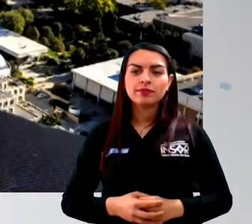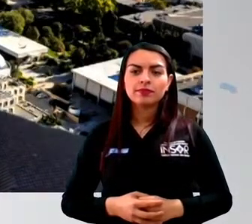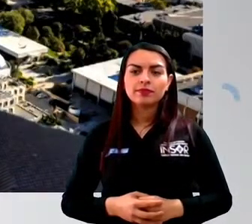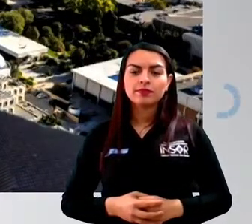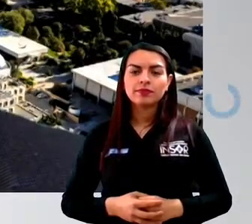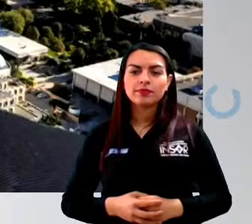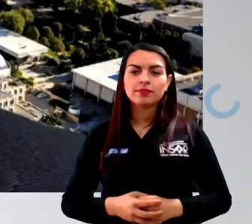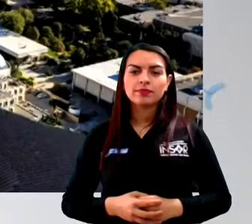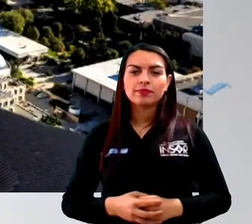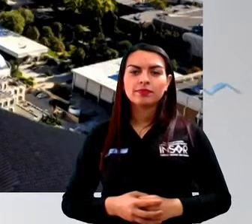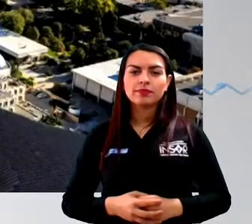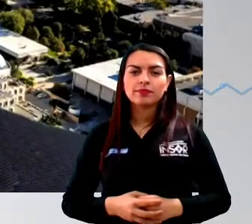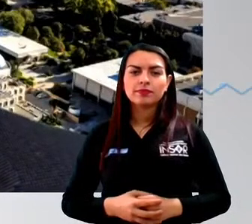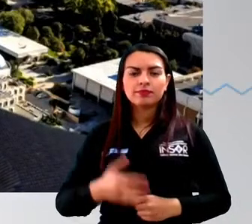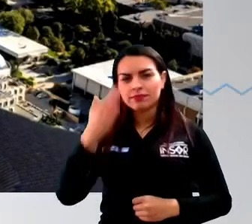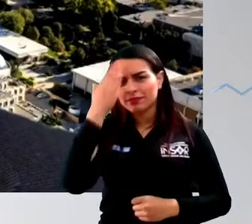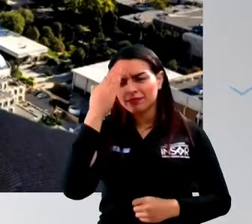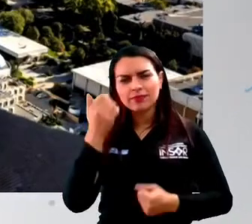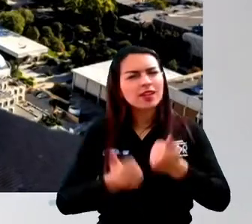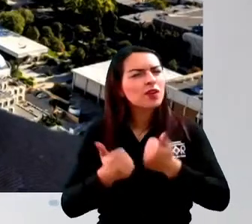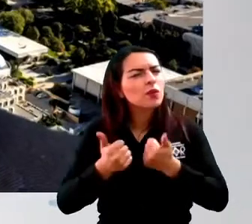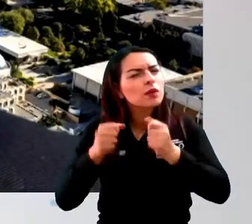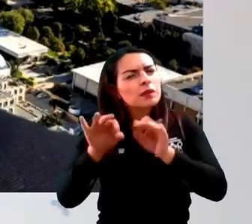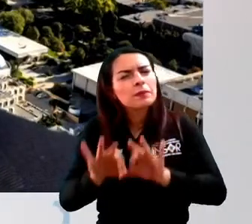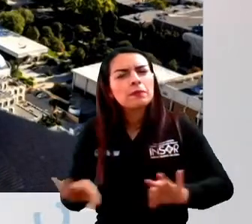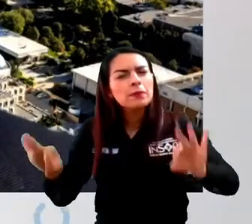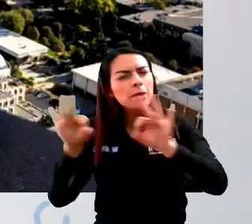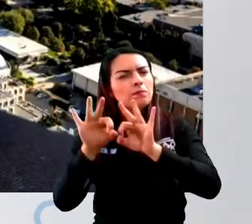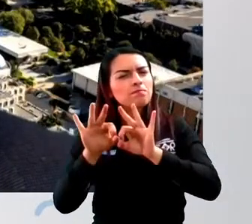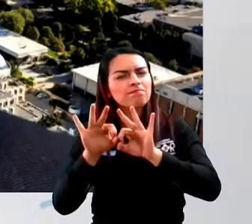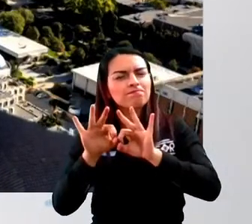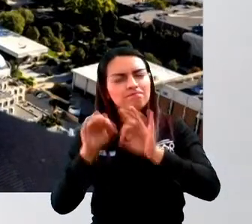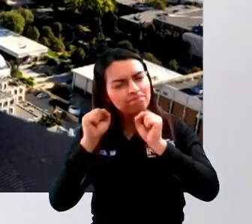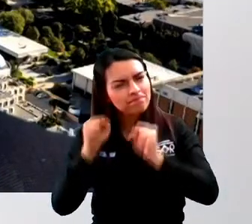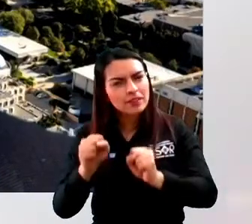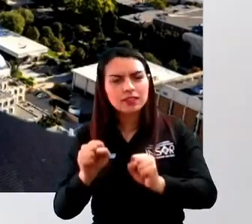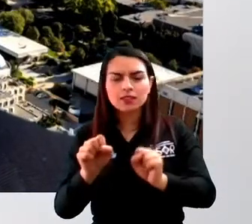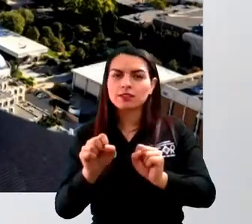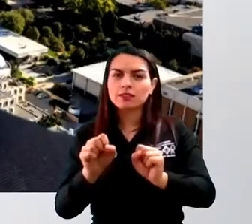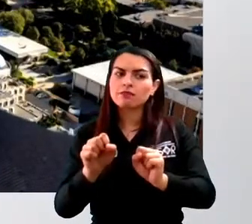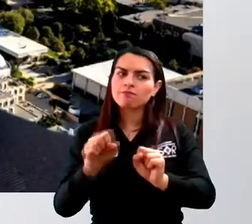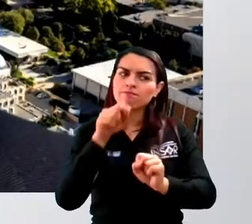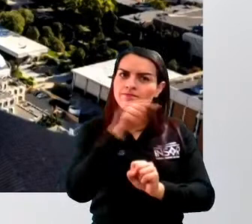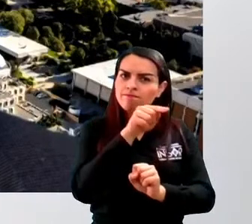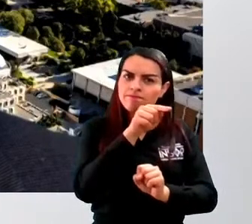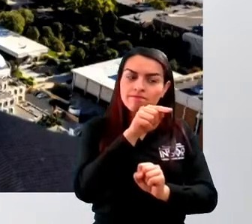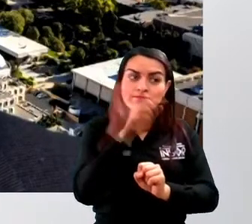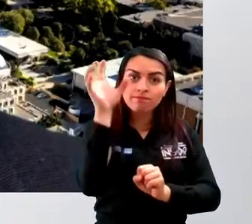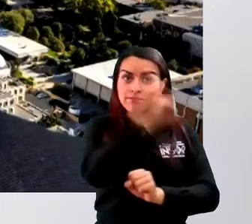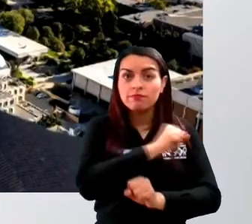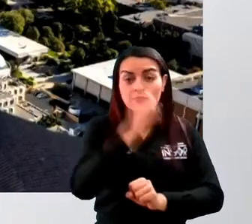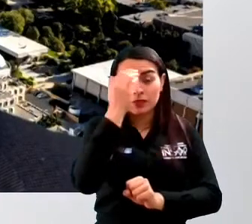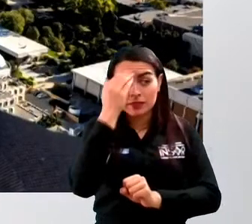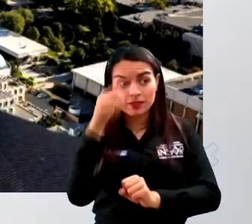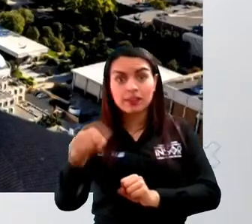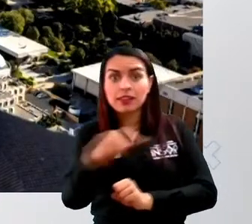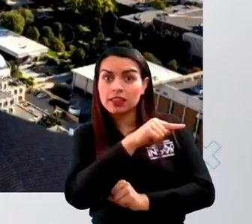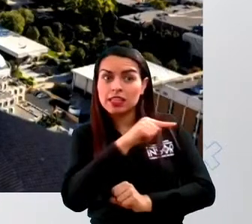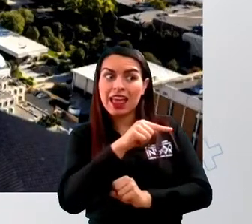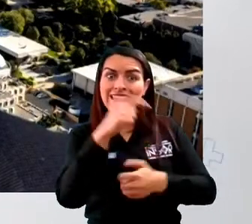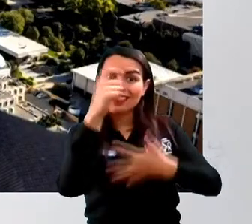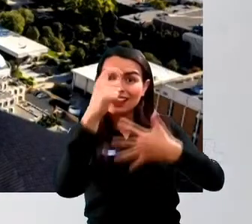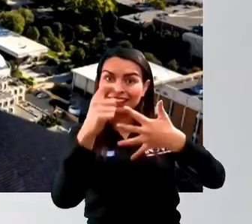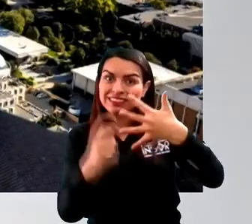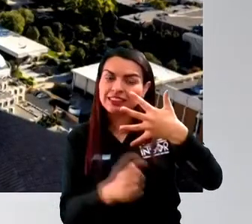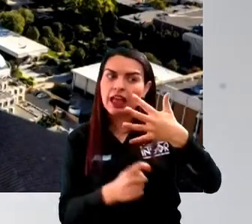muy importante es primero identificar cuáles son las habilidades claves que los estudiantes necesitan tener para tener